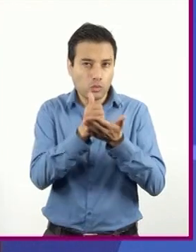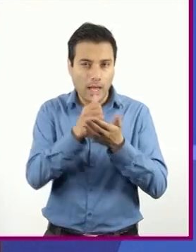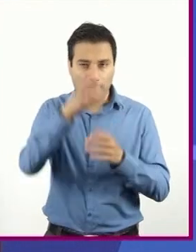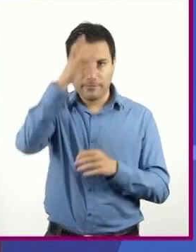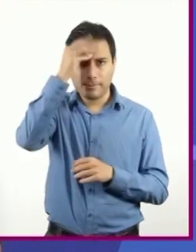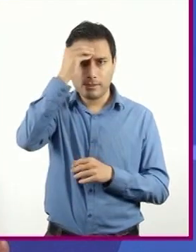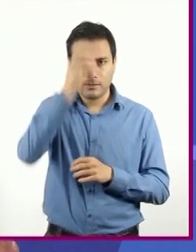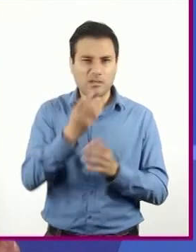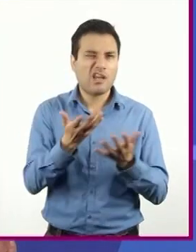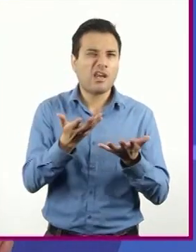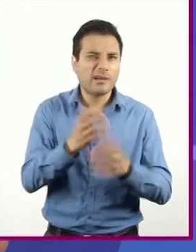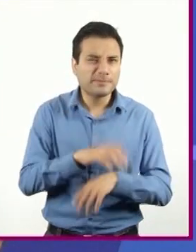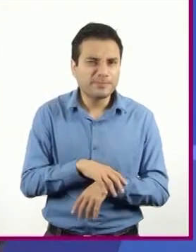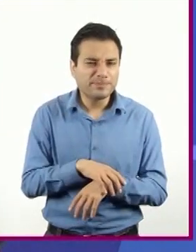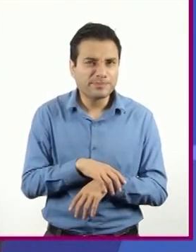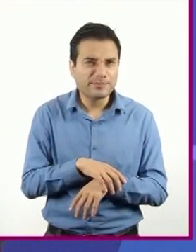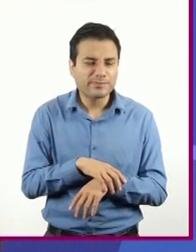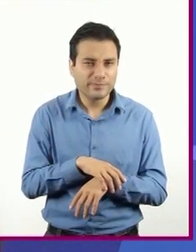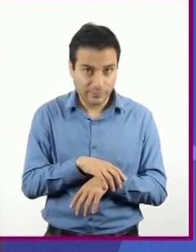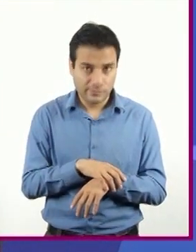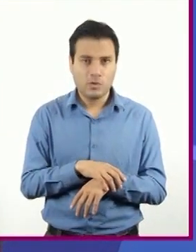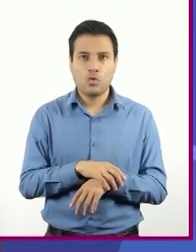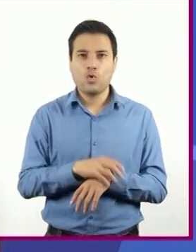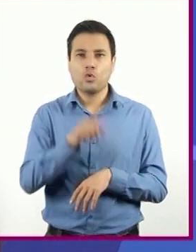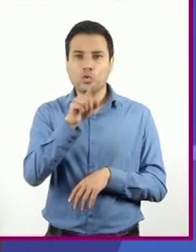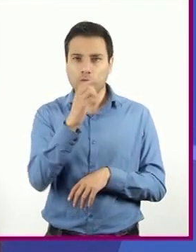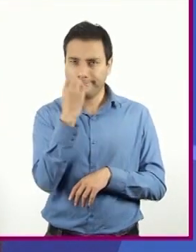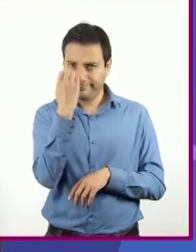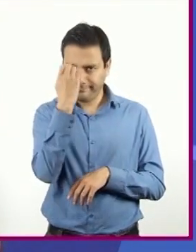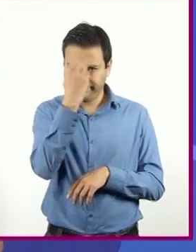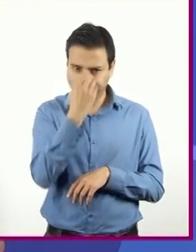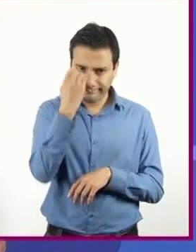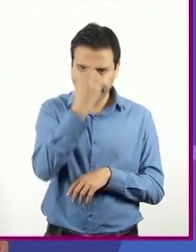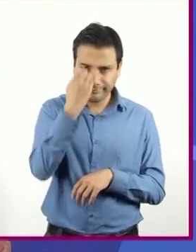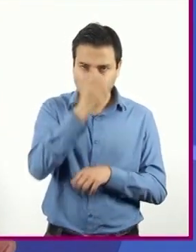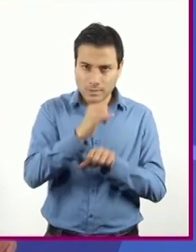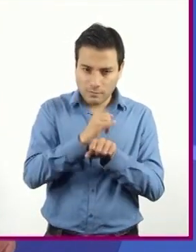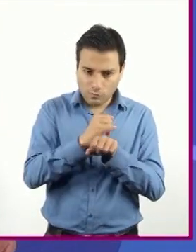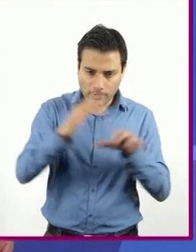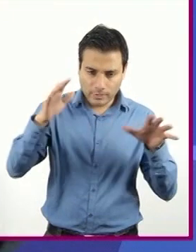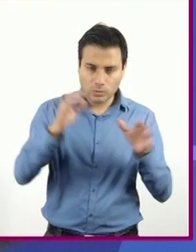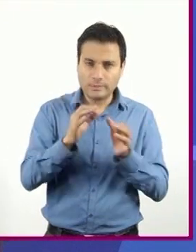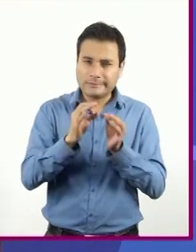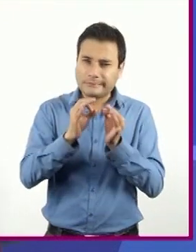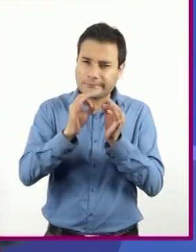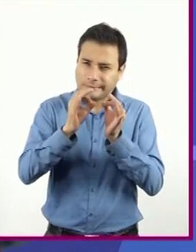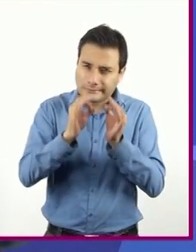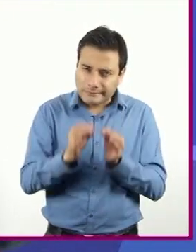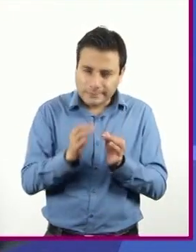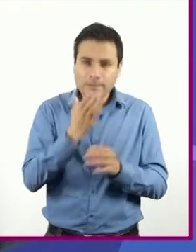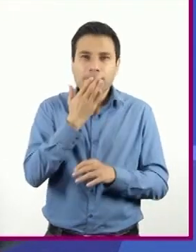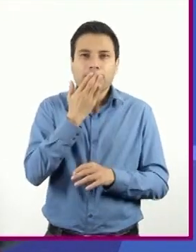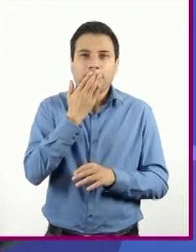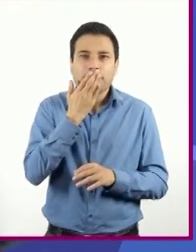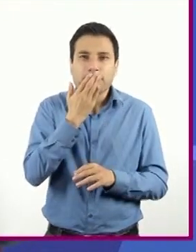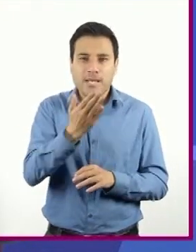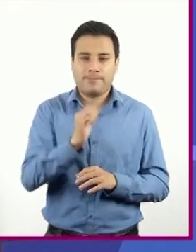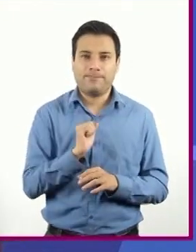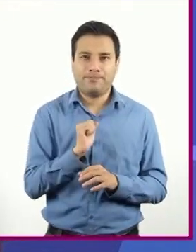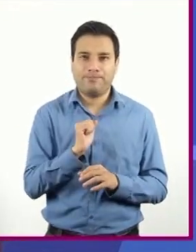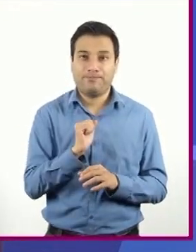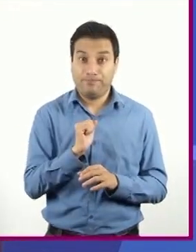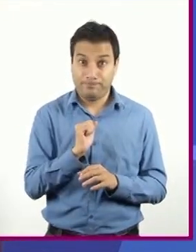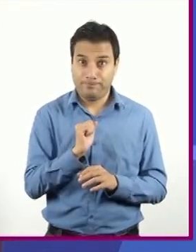esperado. Verifica que la información que reporta sea completa y pertinente con lo que se le solicita.